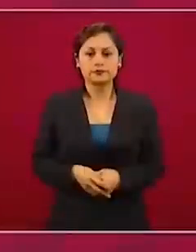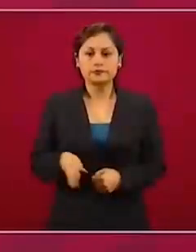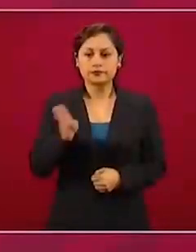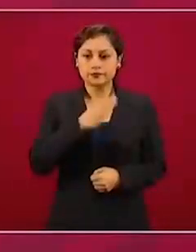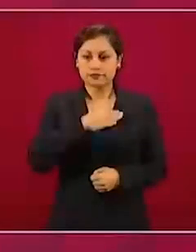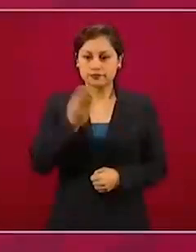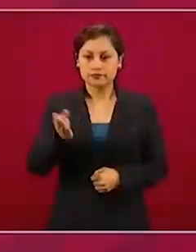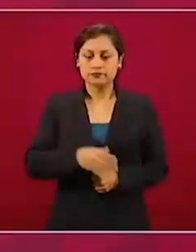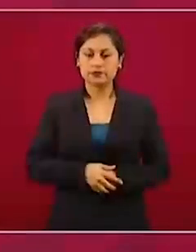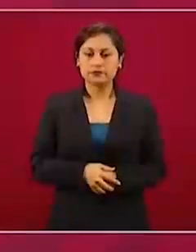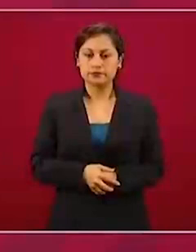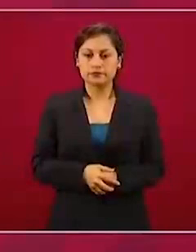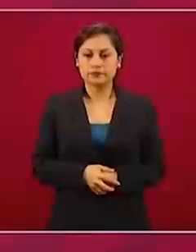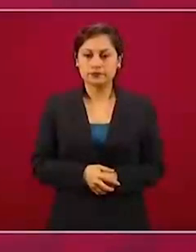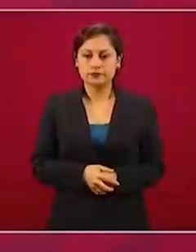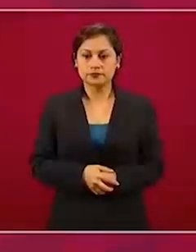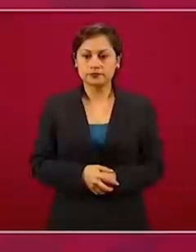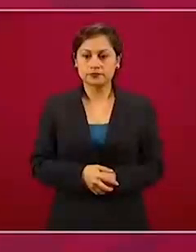decir que